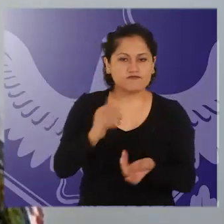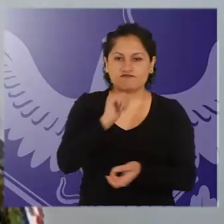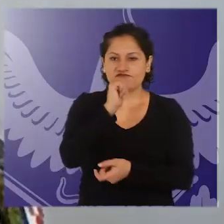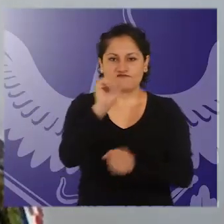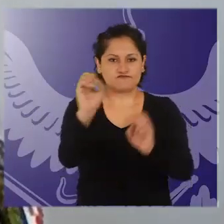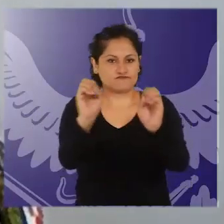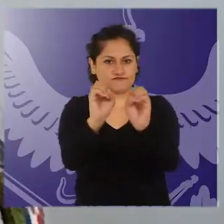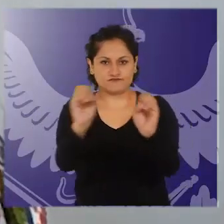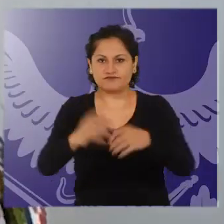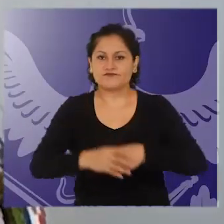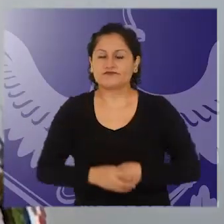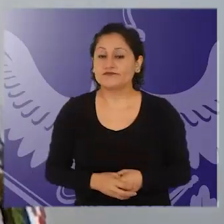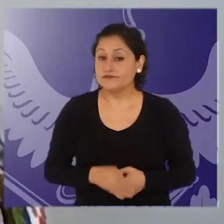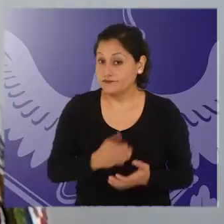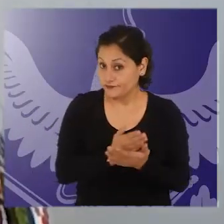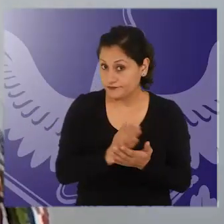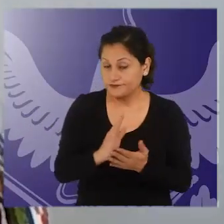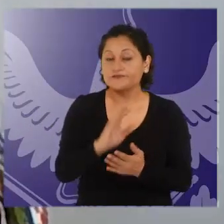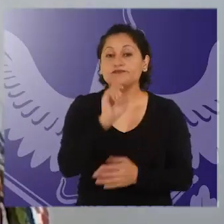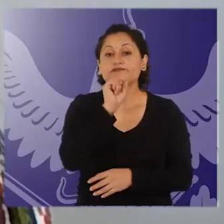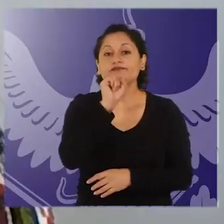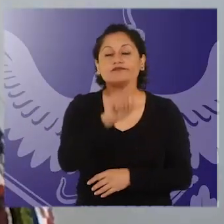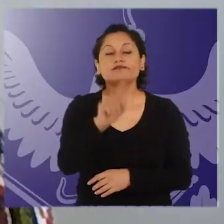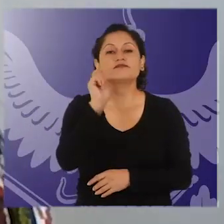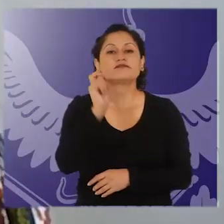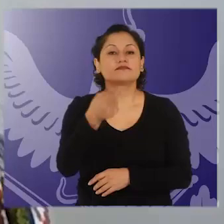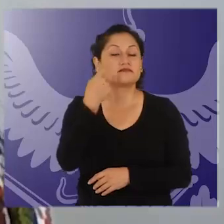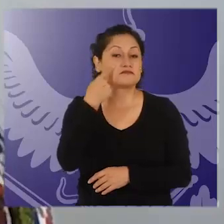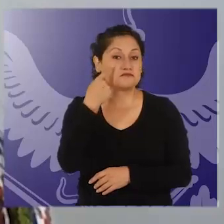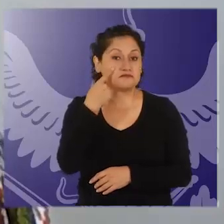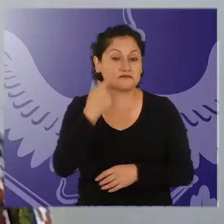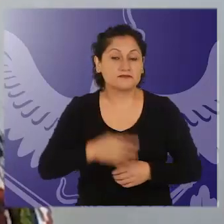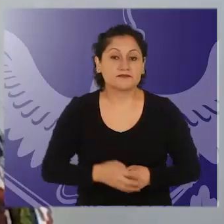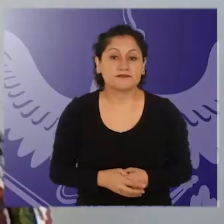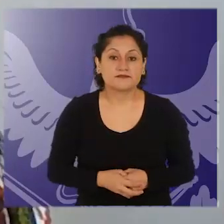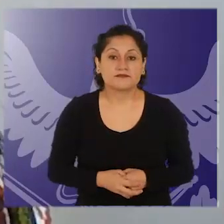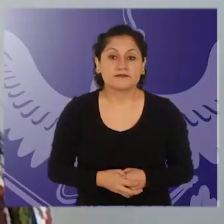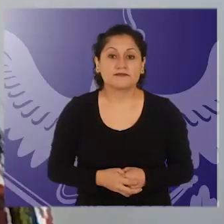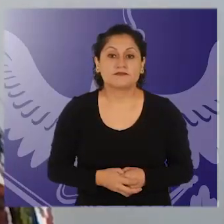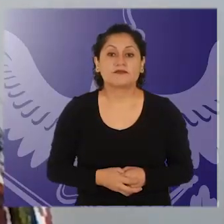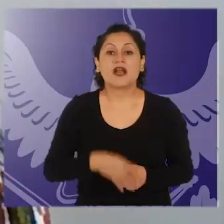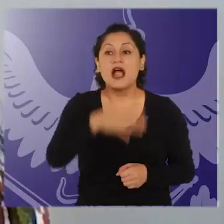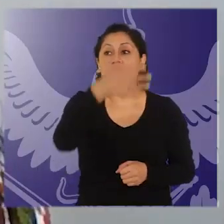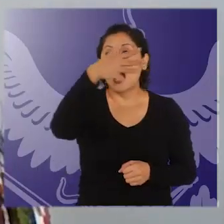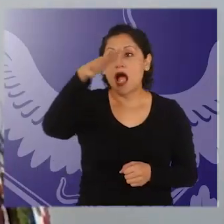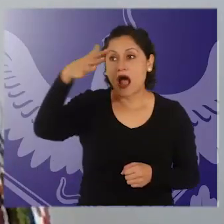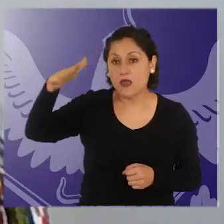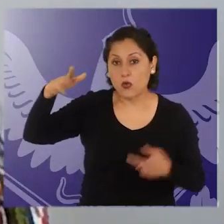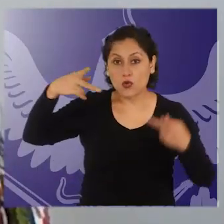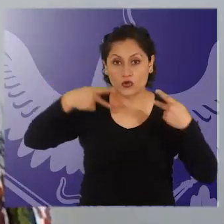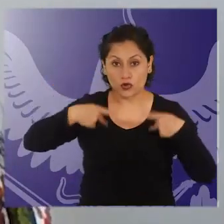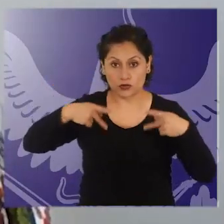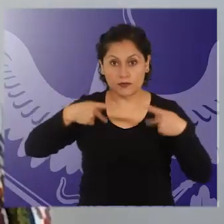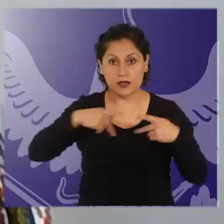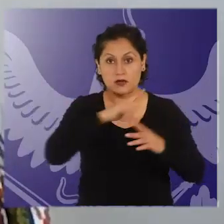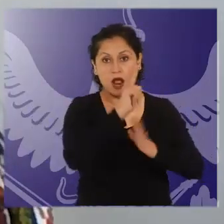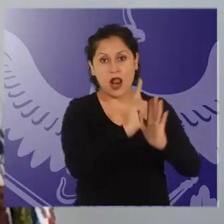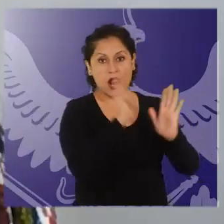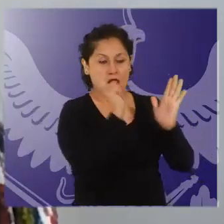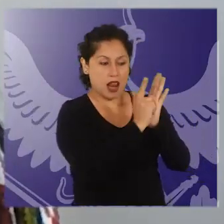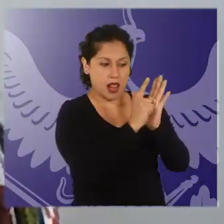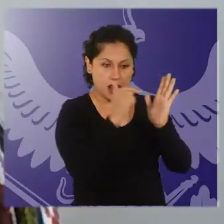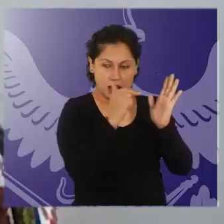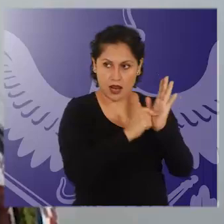mujeres afrodescendientes. Más allá, por ejemplo, el apoyo a adultos mayores que por